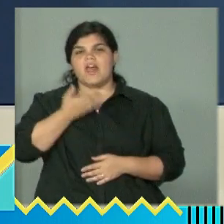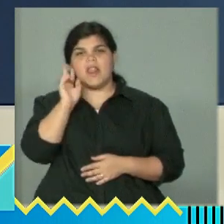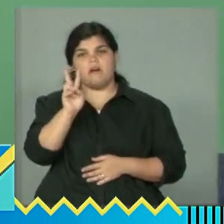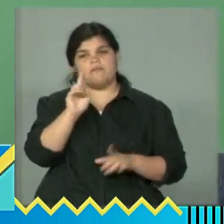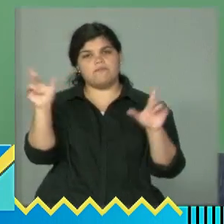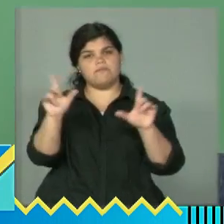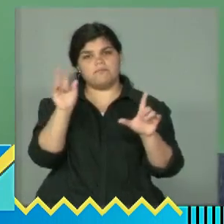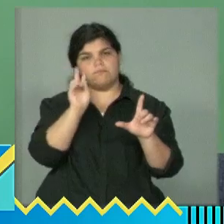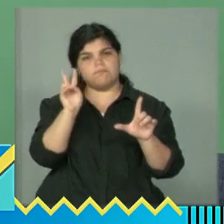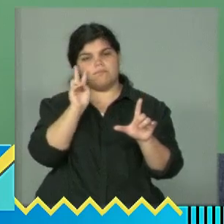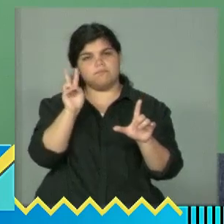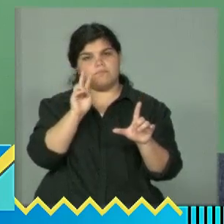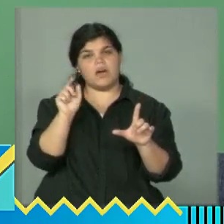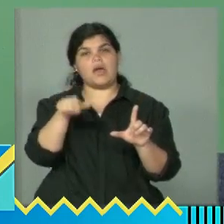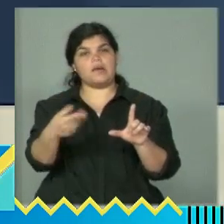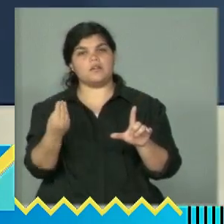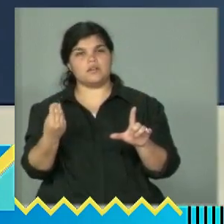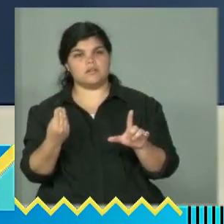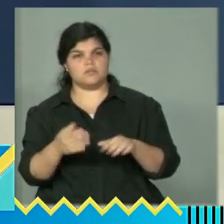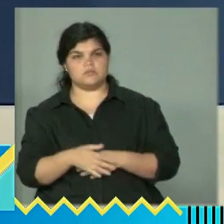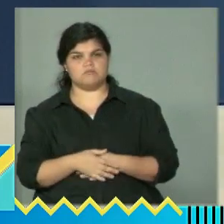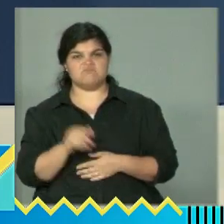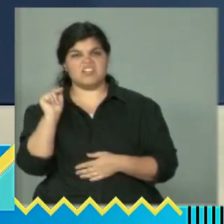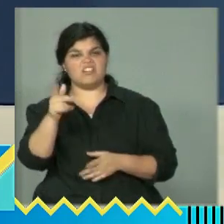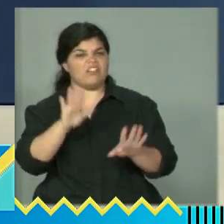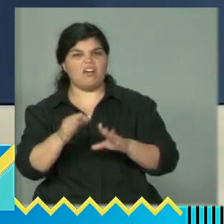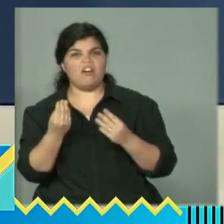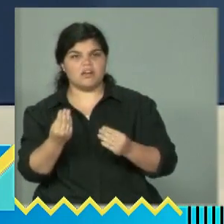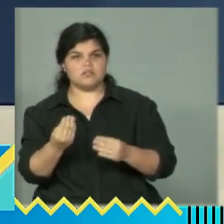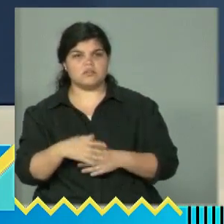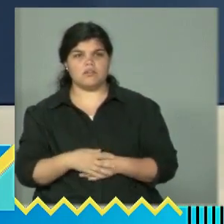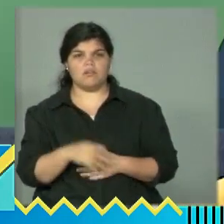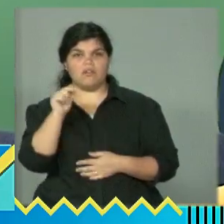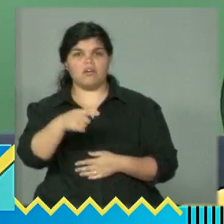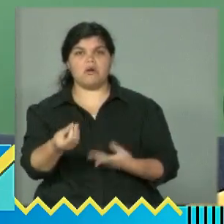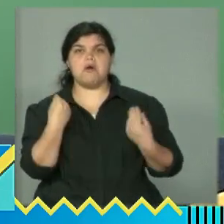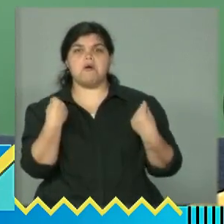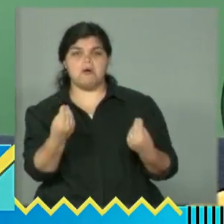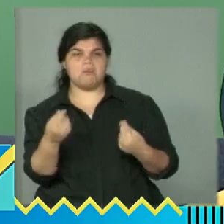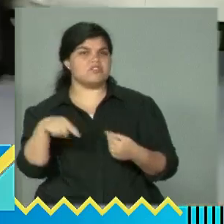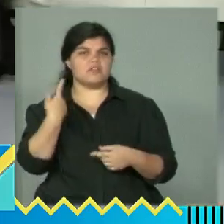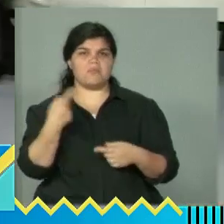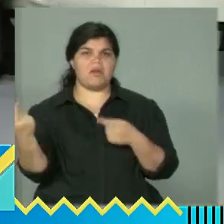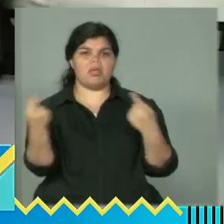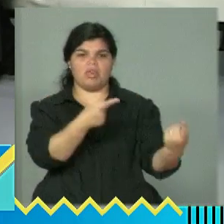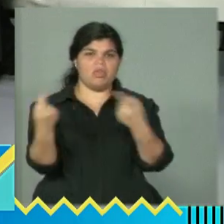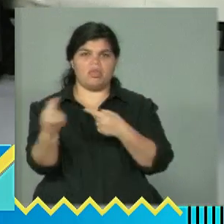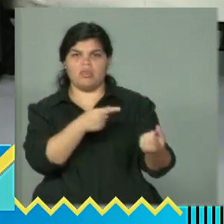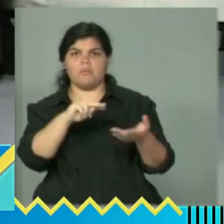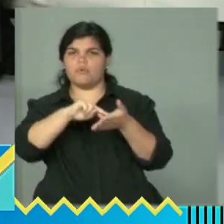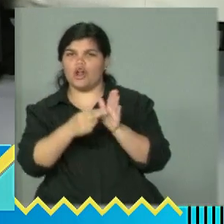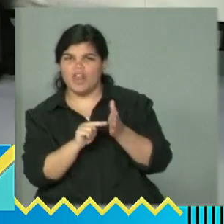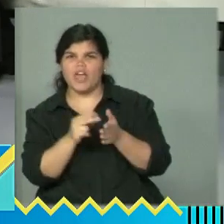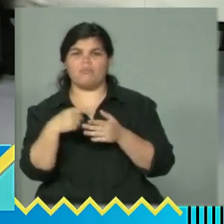novela y ve una novela y entonces decís, ¿qué hacen? ¿De qué viven? Ves que están siempre en conflicto y nunca